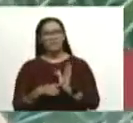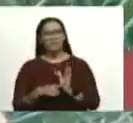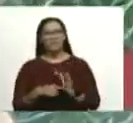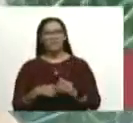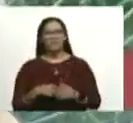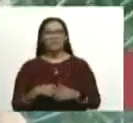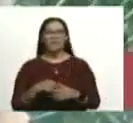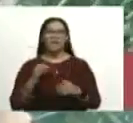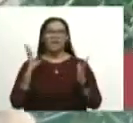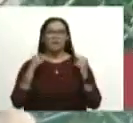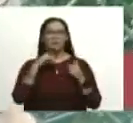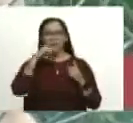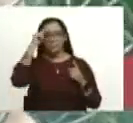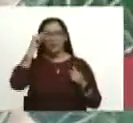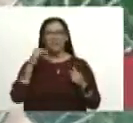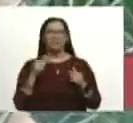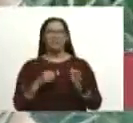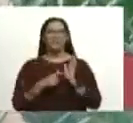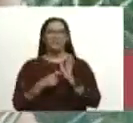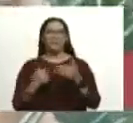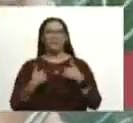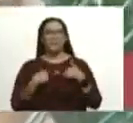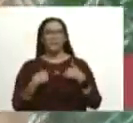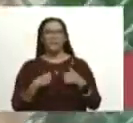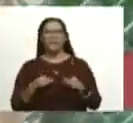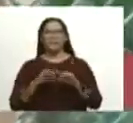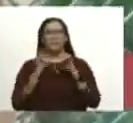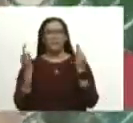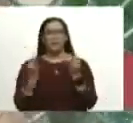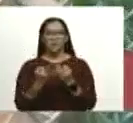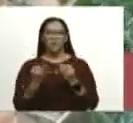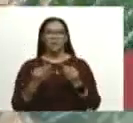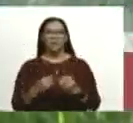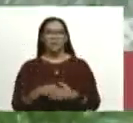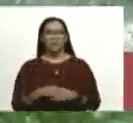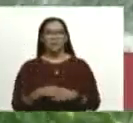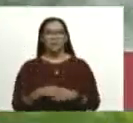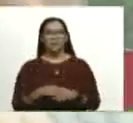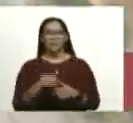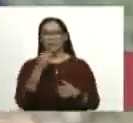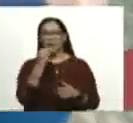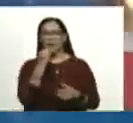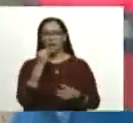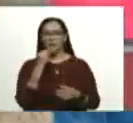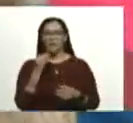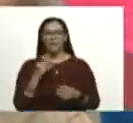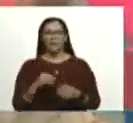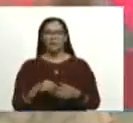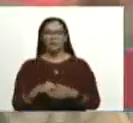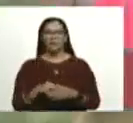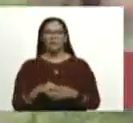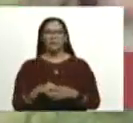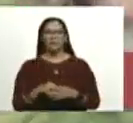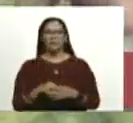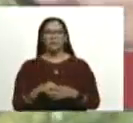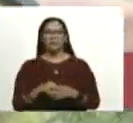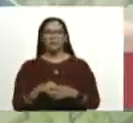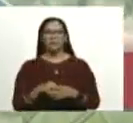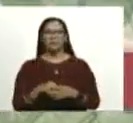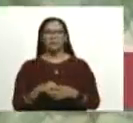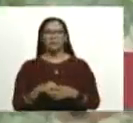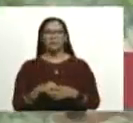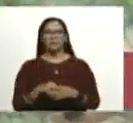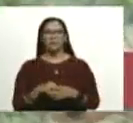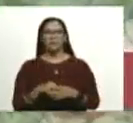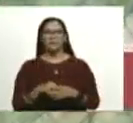león, su padre, después me lo presentó a mí y somos una familia. Y él deja que yo lo alimente. No lo cargo porque tiene